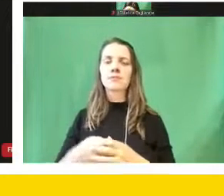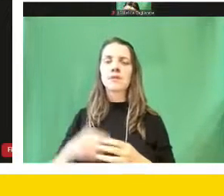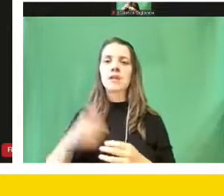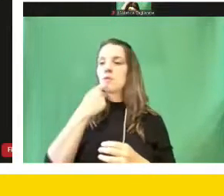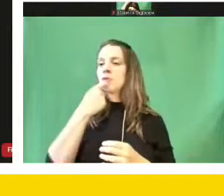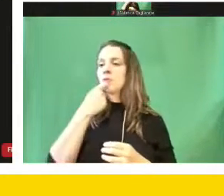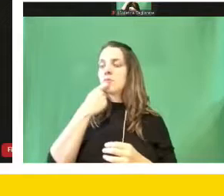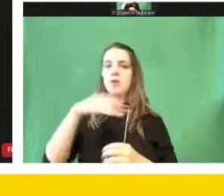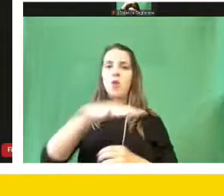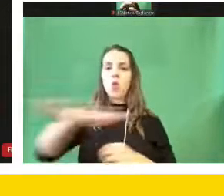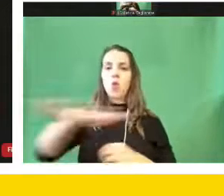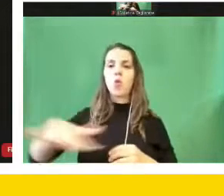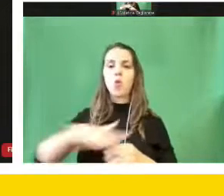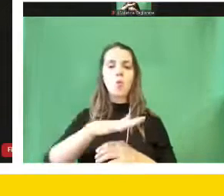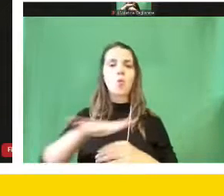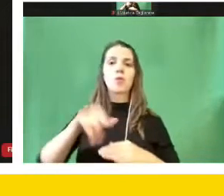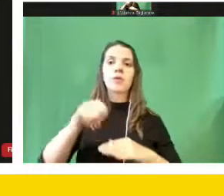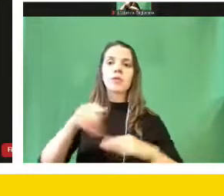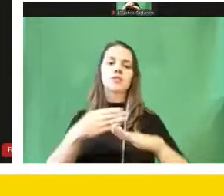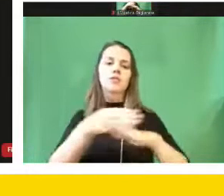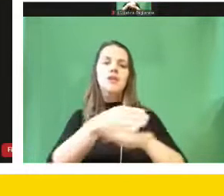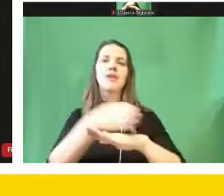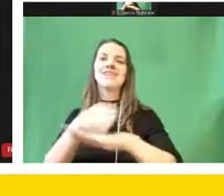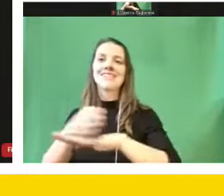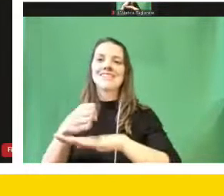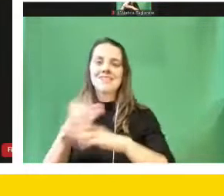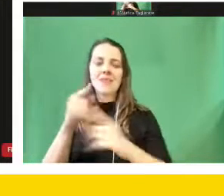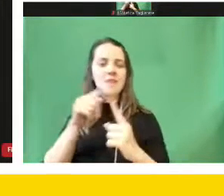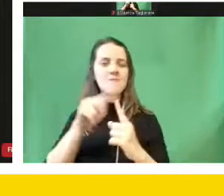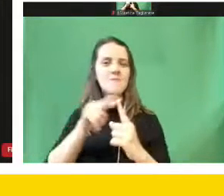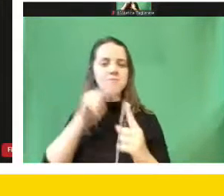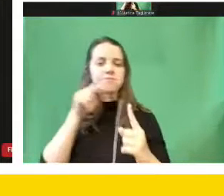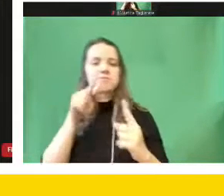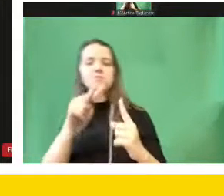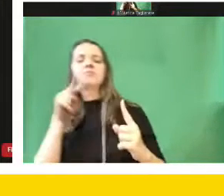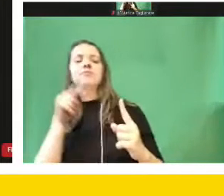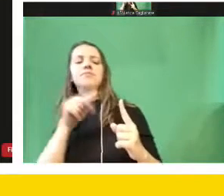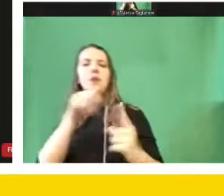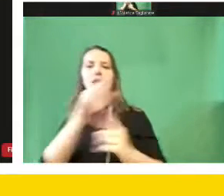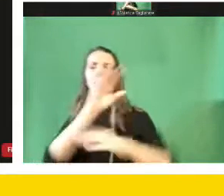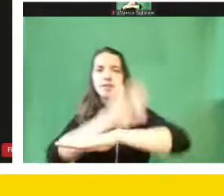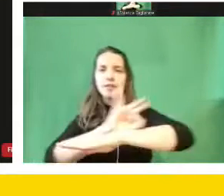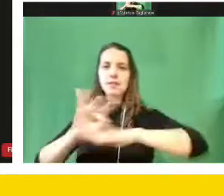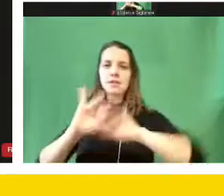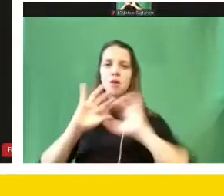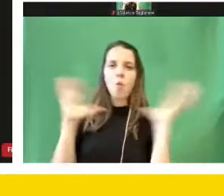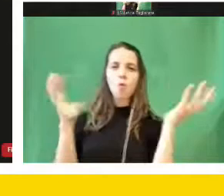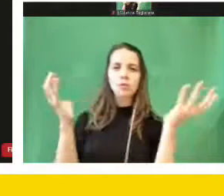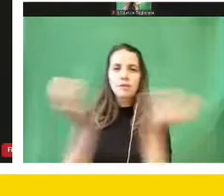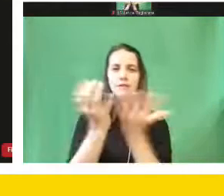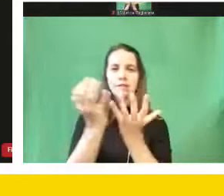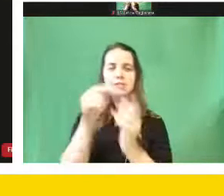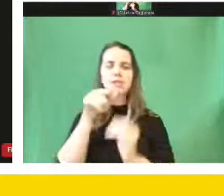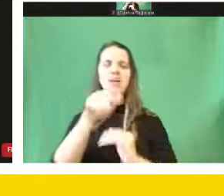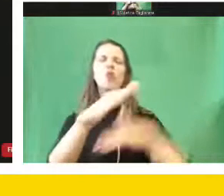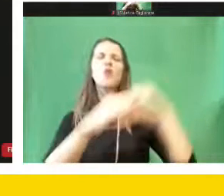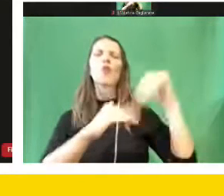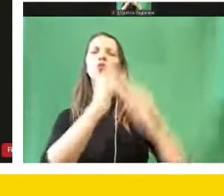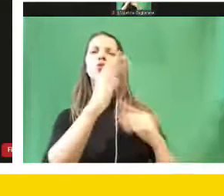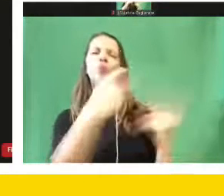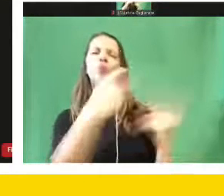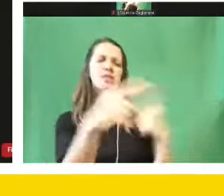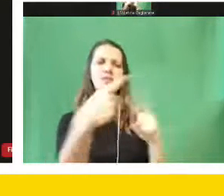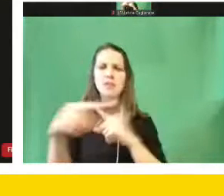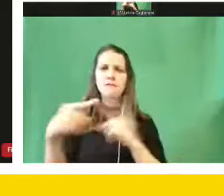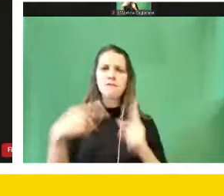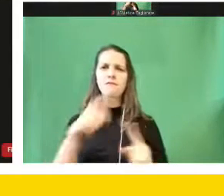en incorporar la mirada y la perspectiva del diseño universal en sus obras arquitectónicas, en la habilitación